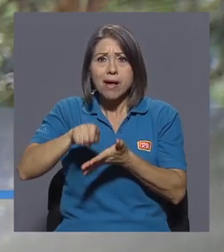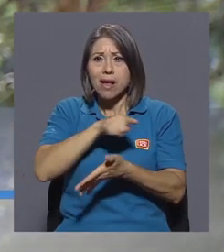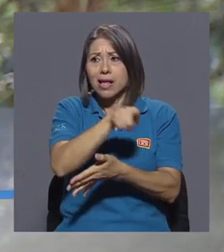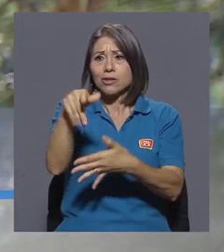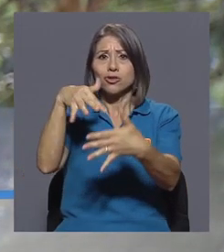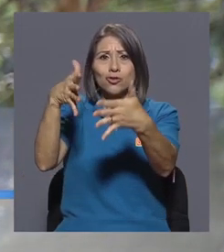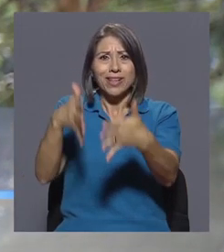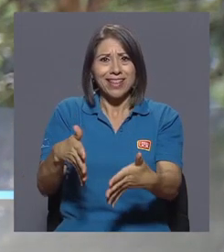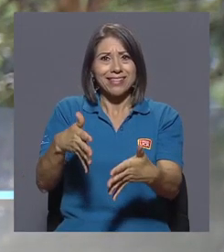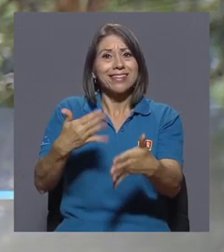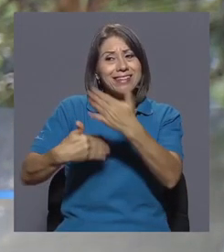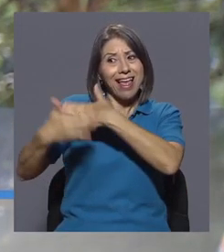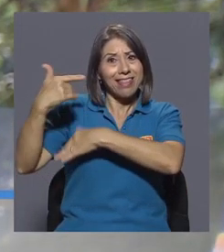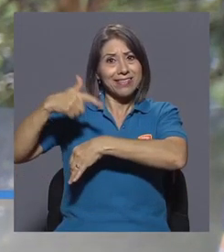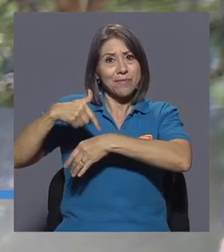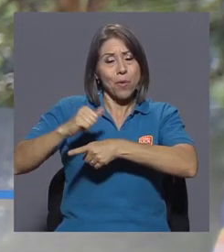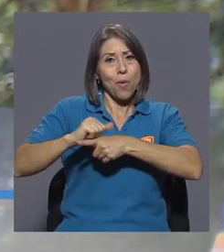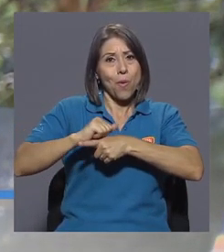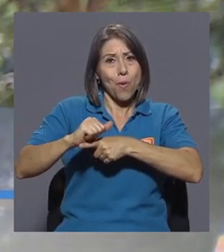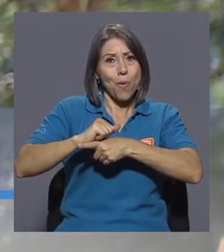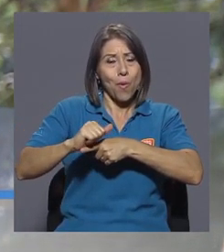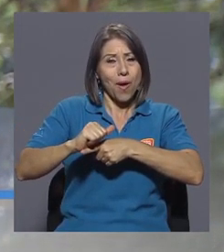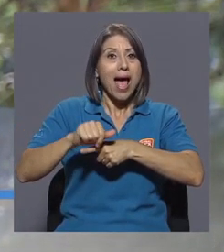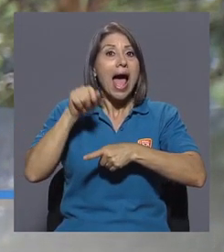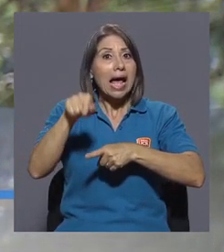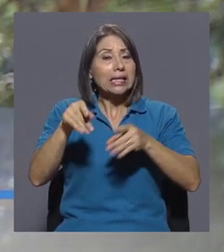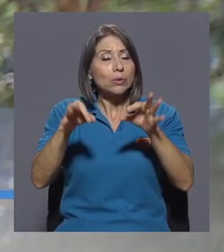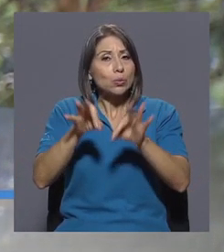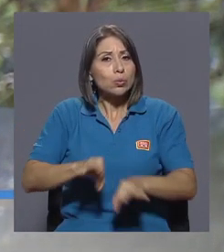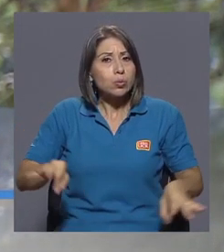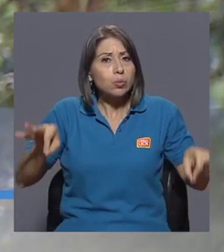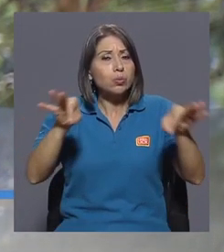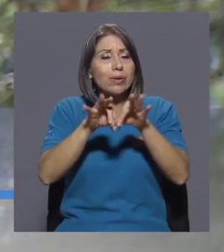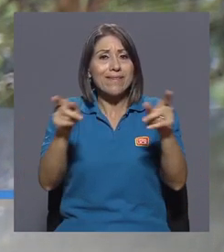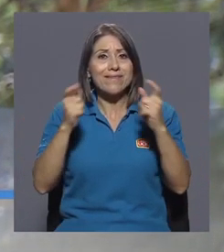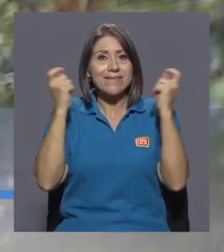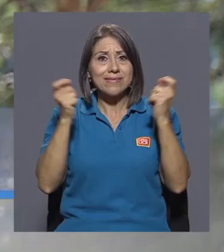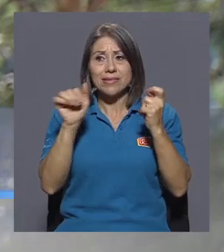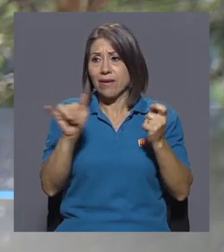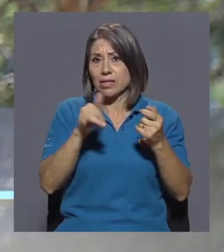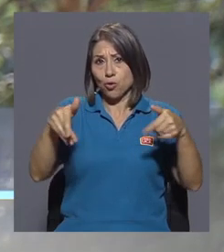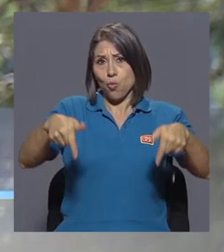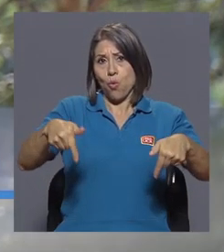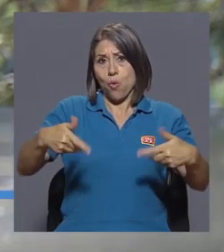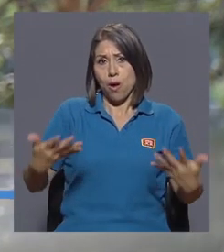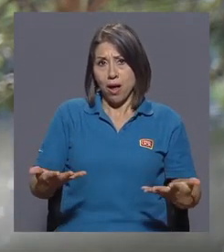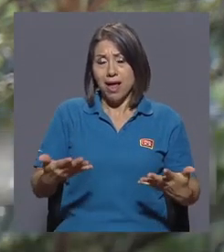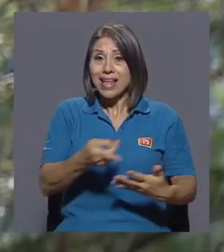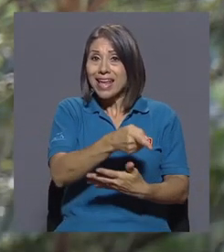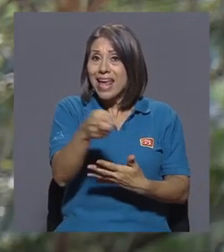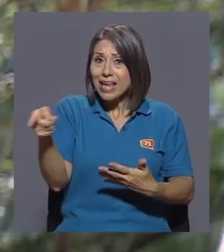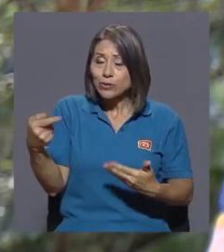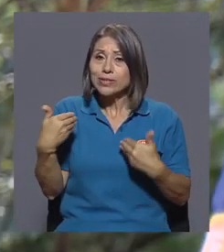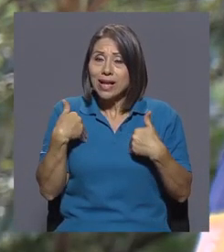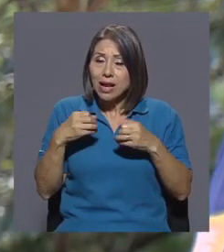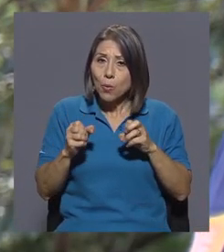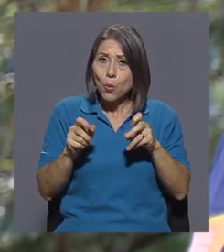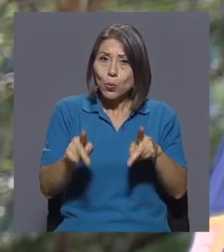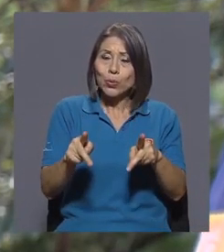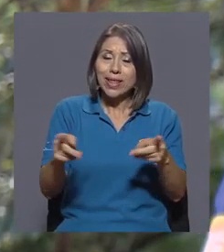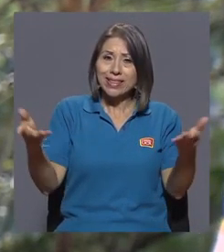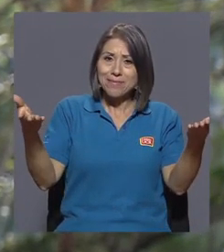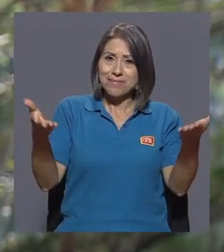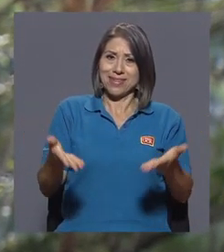de ensayo y yo creo que más bien ahí donde radica la importancia de festivales como éste es verdad que ellos tengan como la oportunidad de presentar